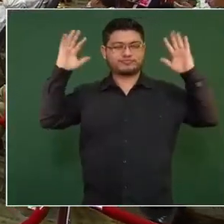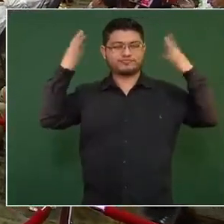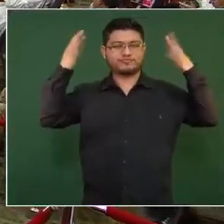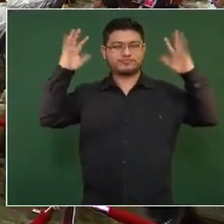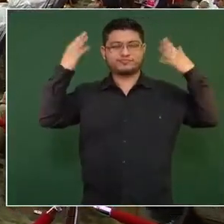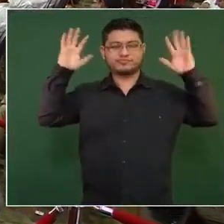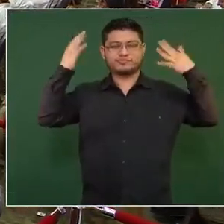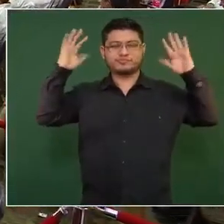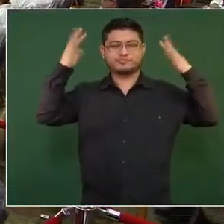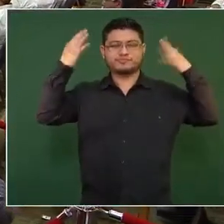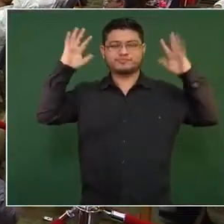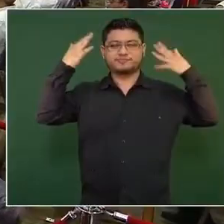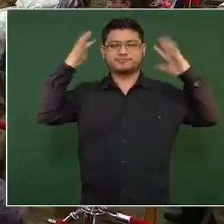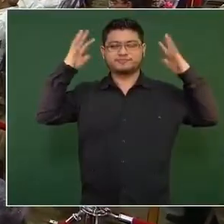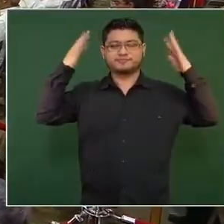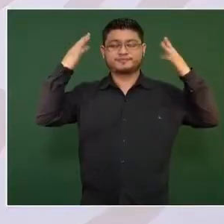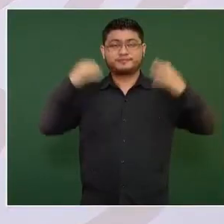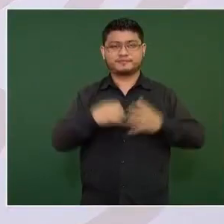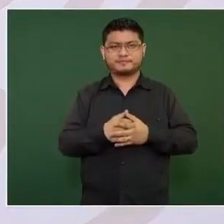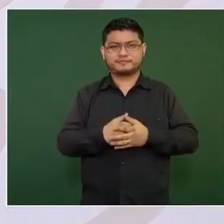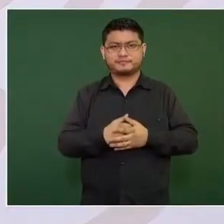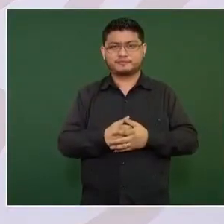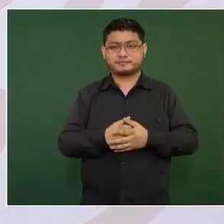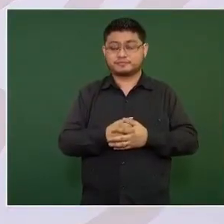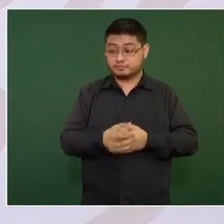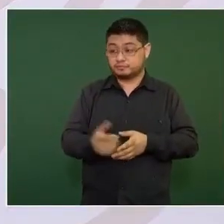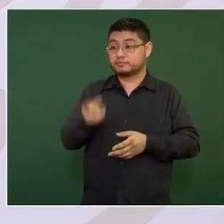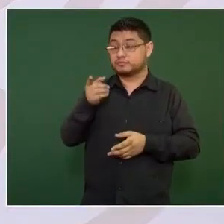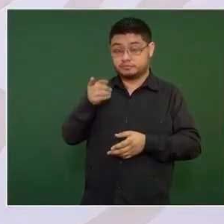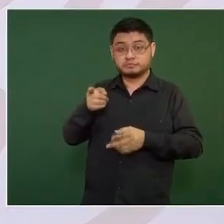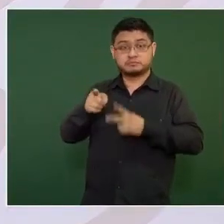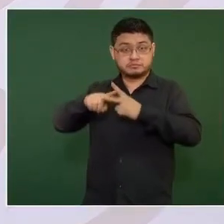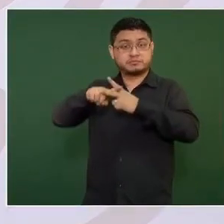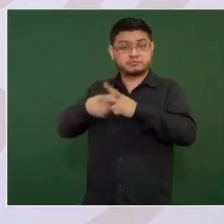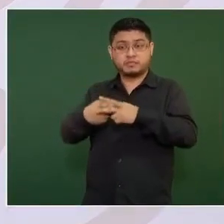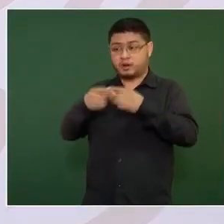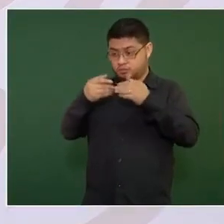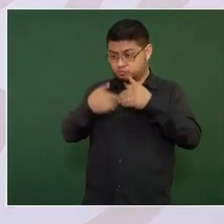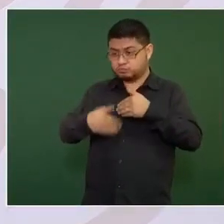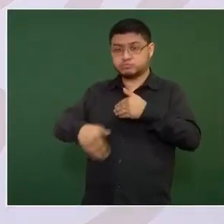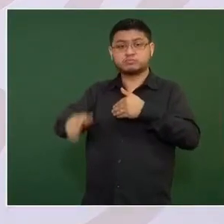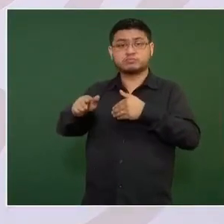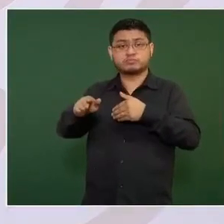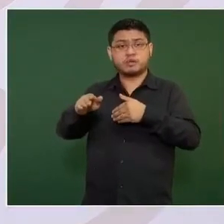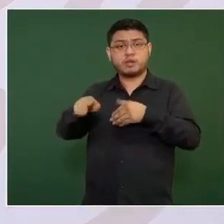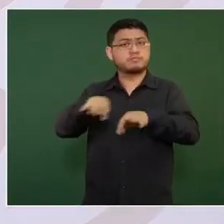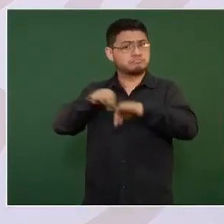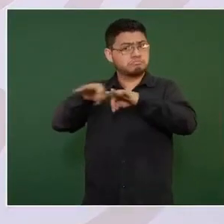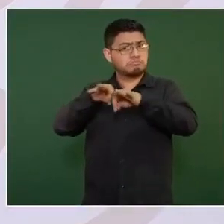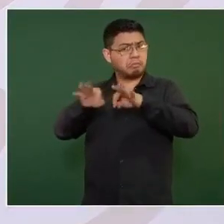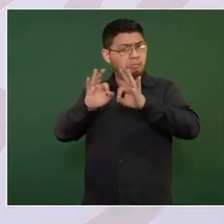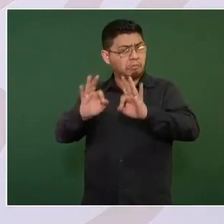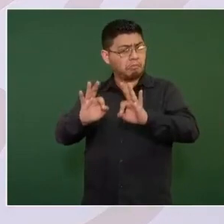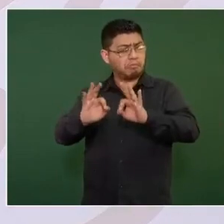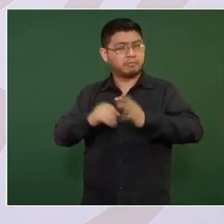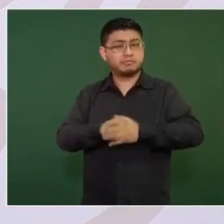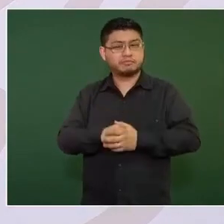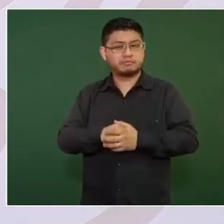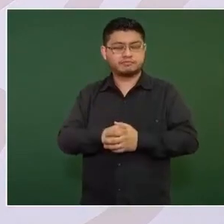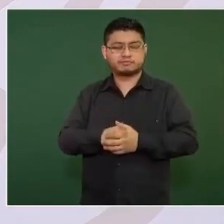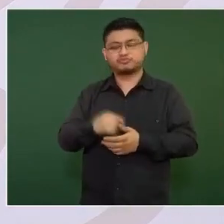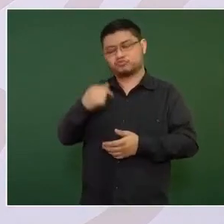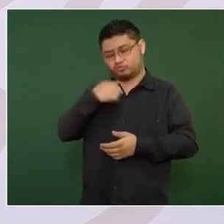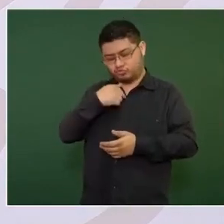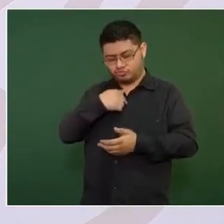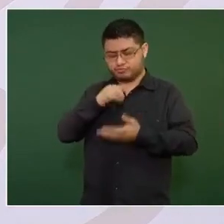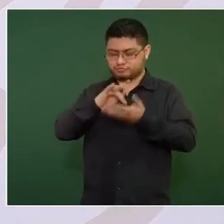Entonces, con él comenzamos a trabajar esto. También agradezco mucho a